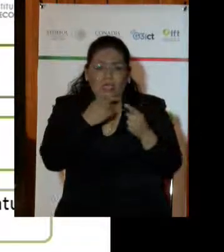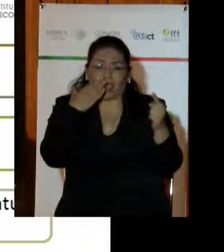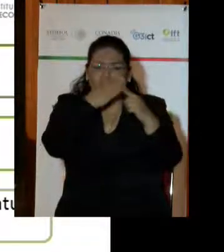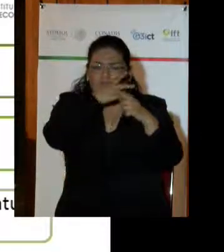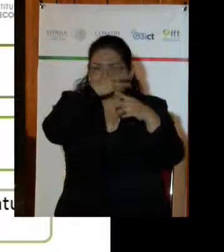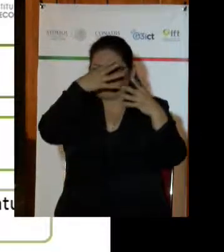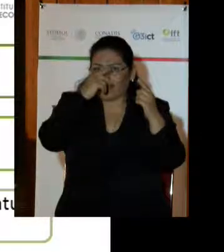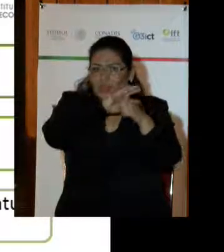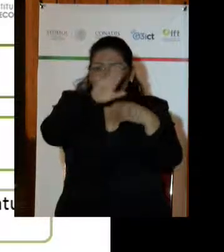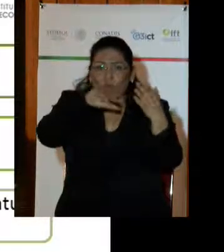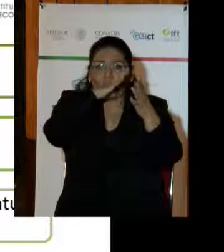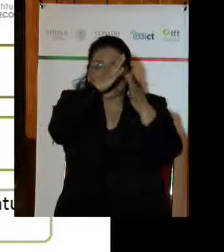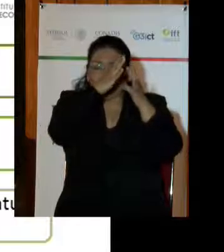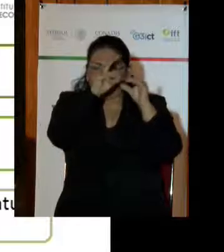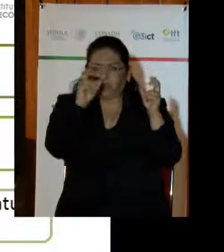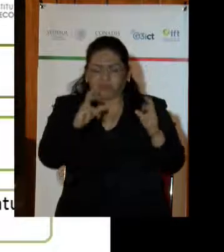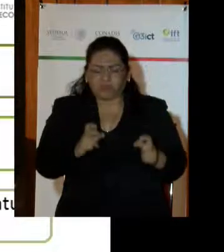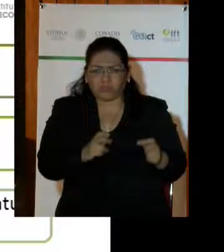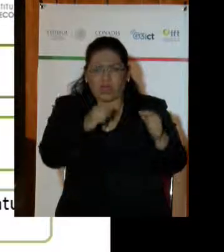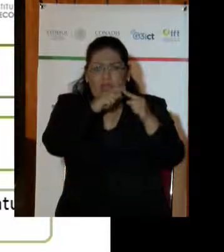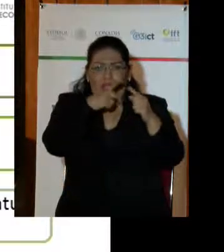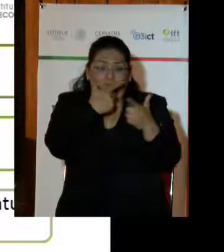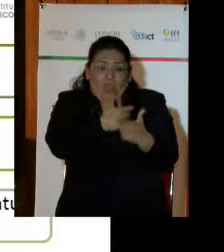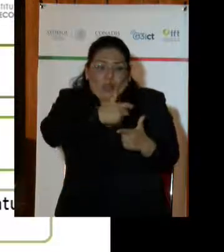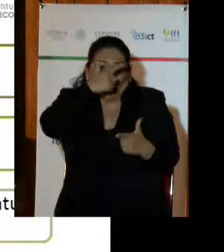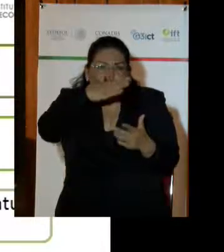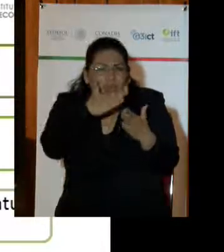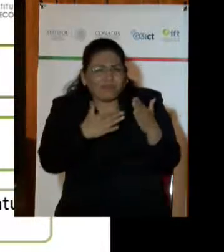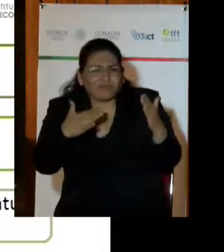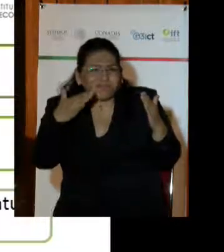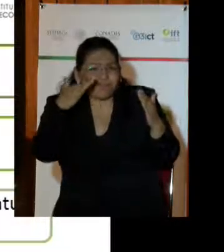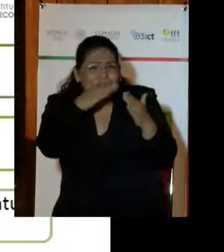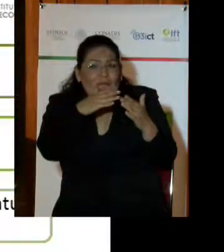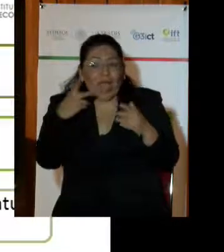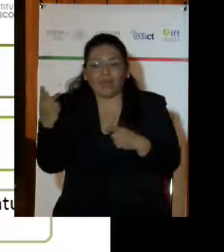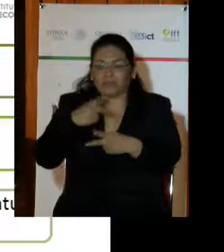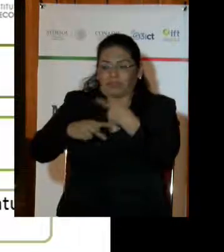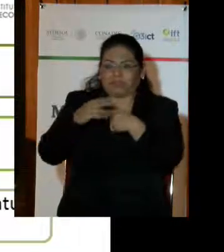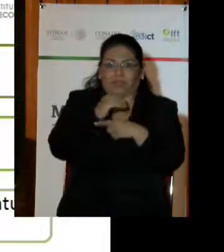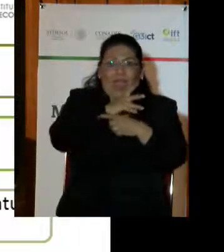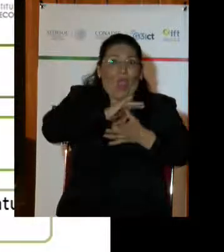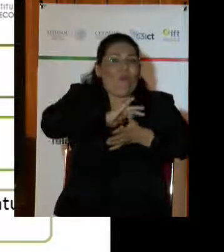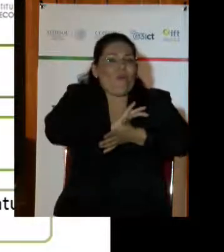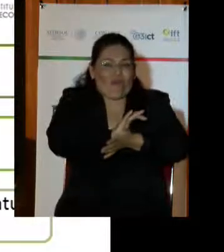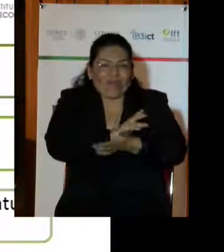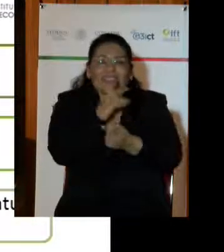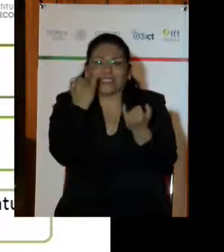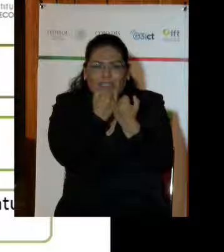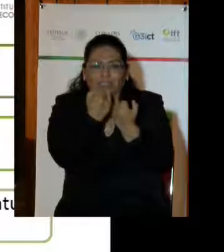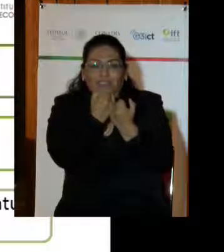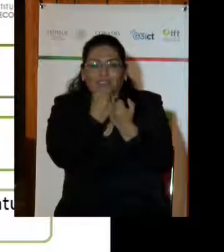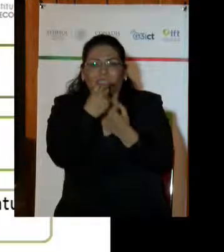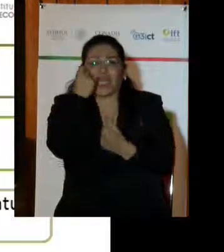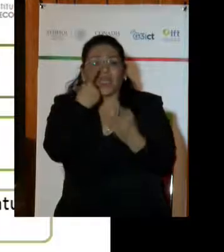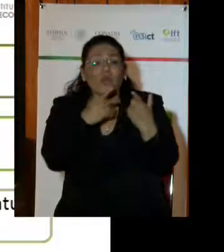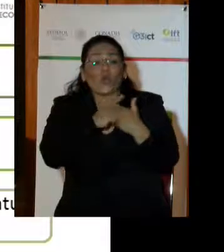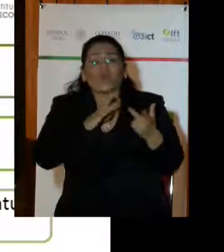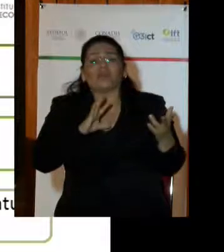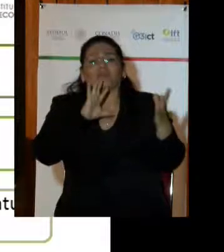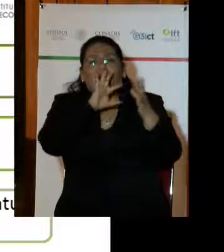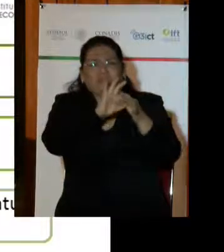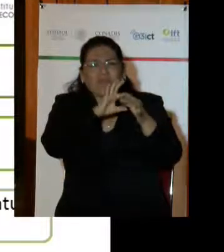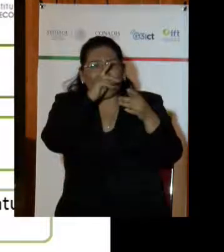funciones especiales tengan un costo superior, porque entonces viene otra forma de discriminar, ¿no? Si ahora ya hay todas las funciones,